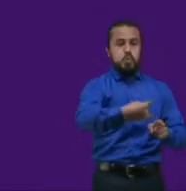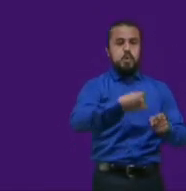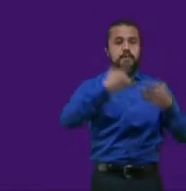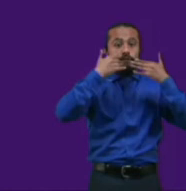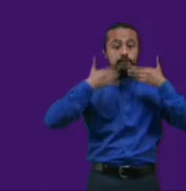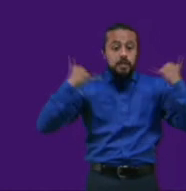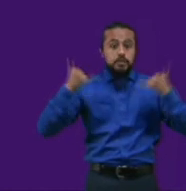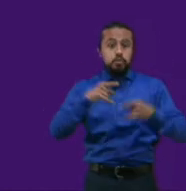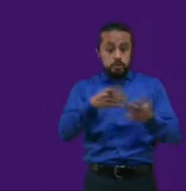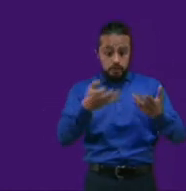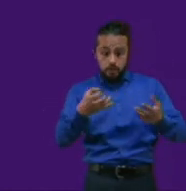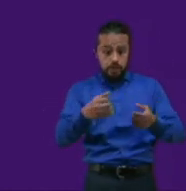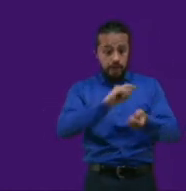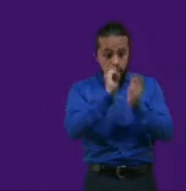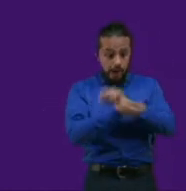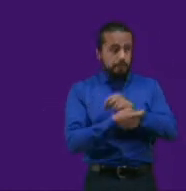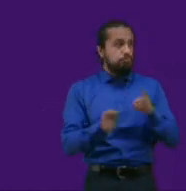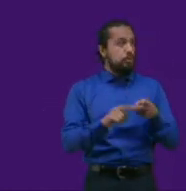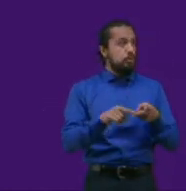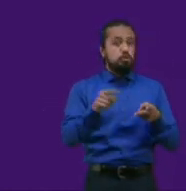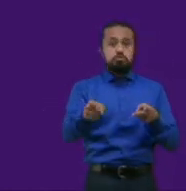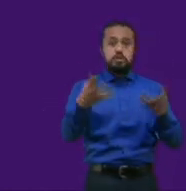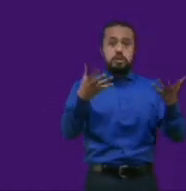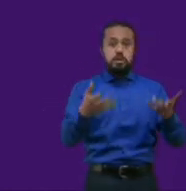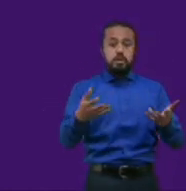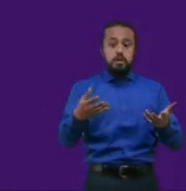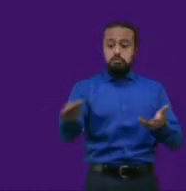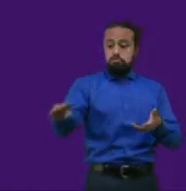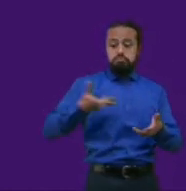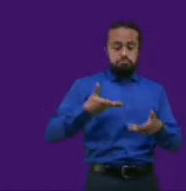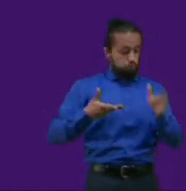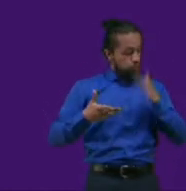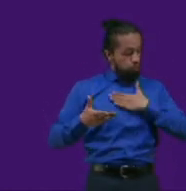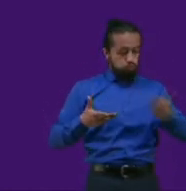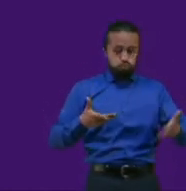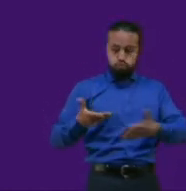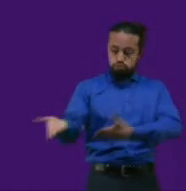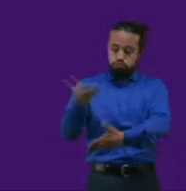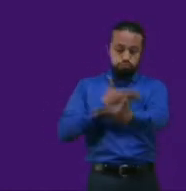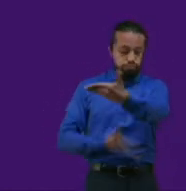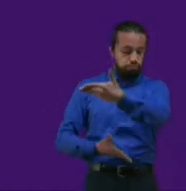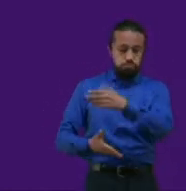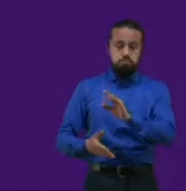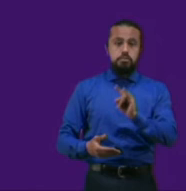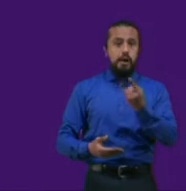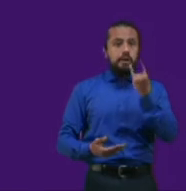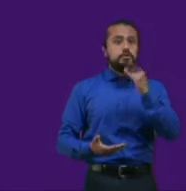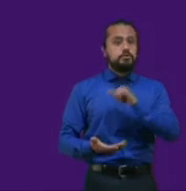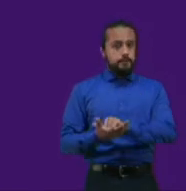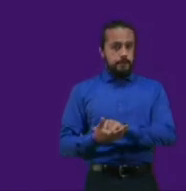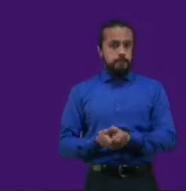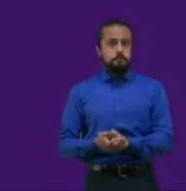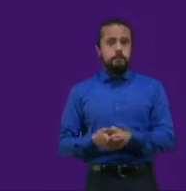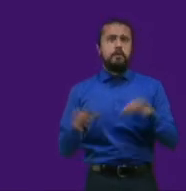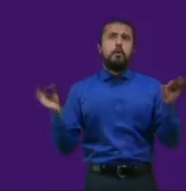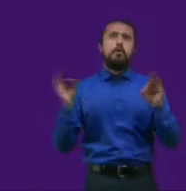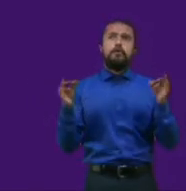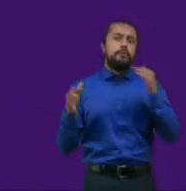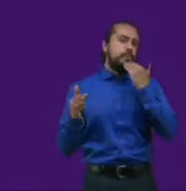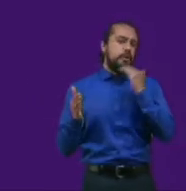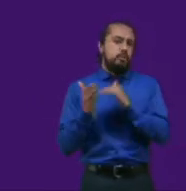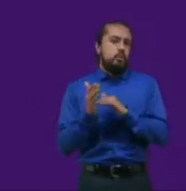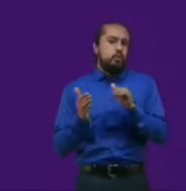y lo quieren devolver, que no haya ningún problema. Cuando escuchas a una persona como, por ejemplo, no